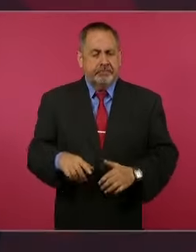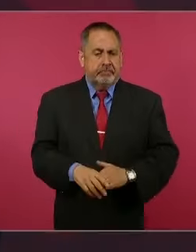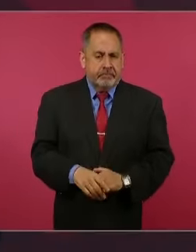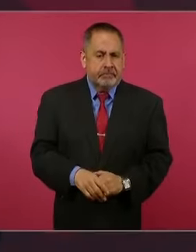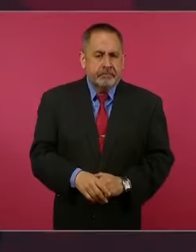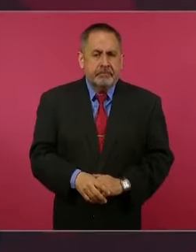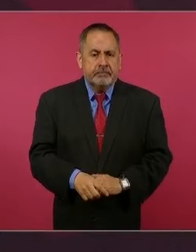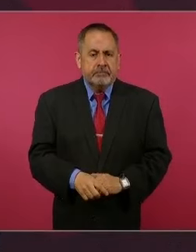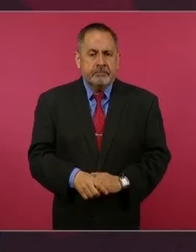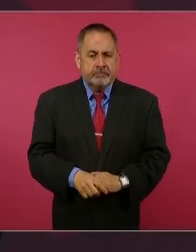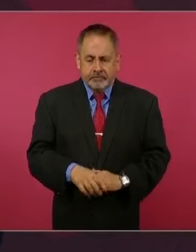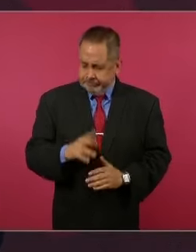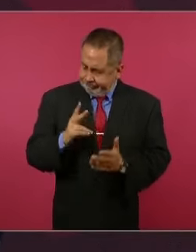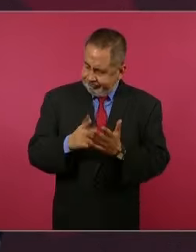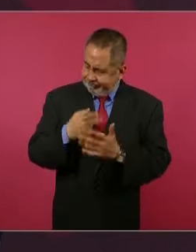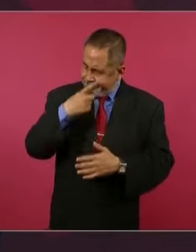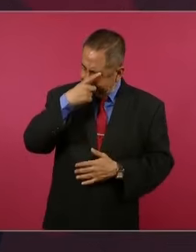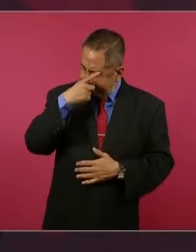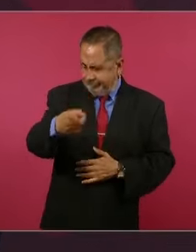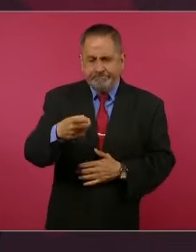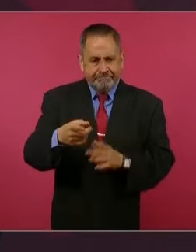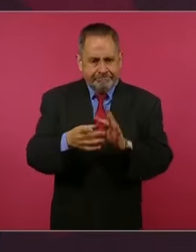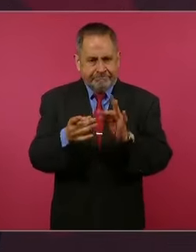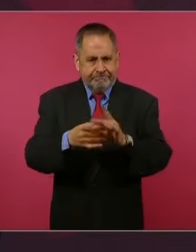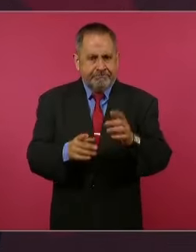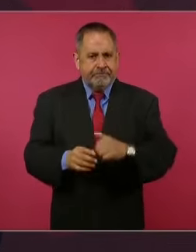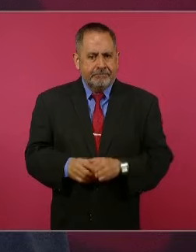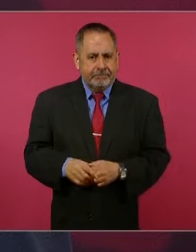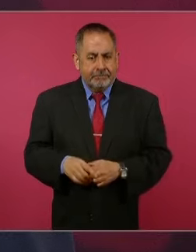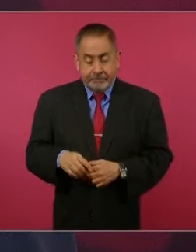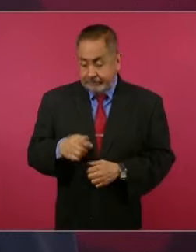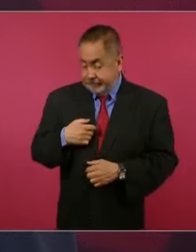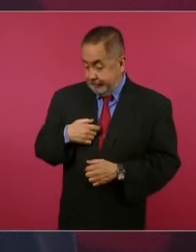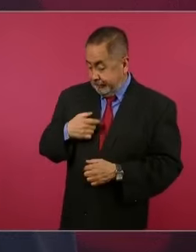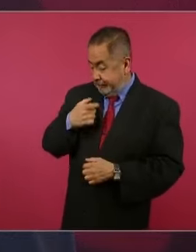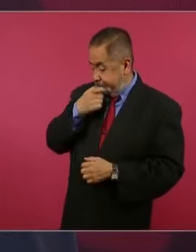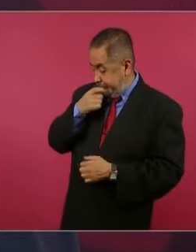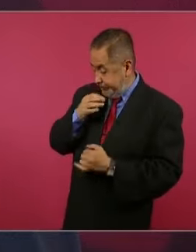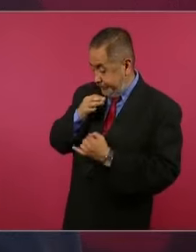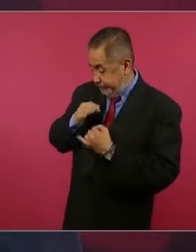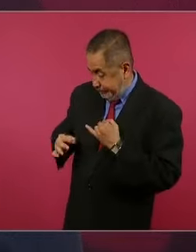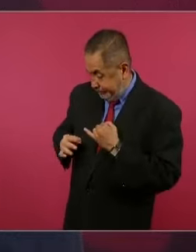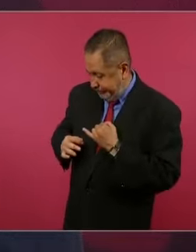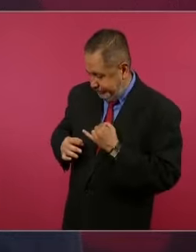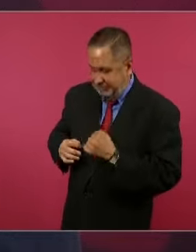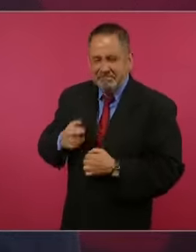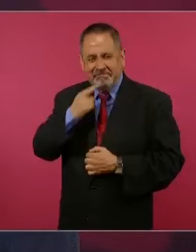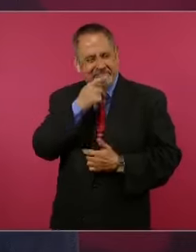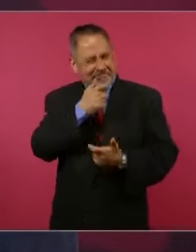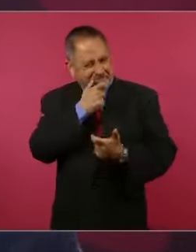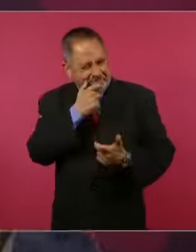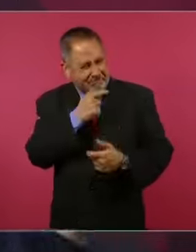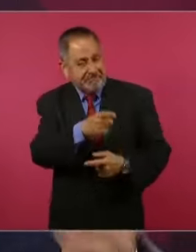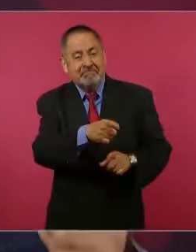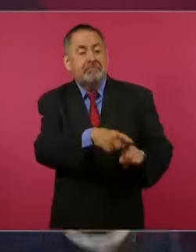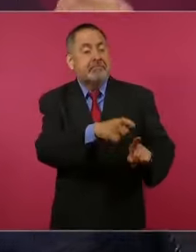mundo ya lo dije el que ría lo último ríe mejor